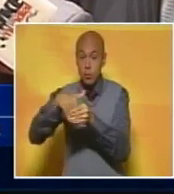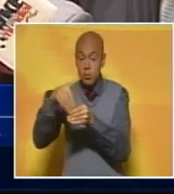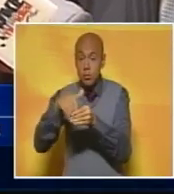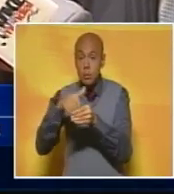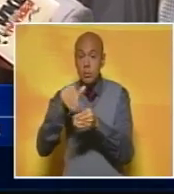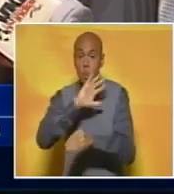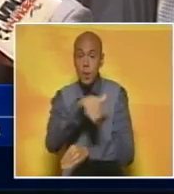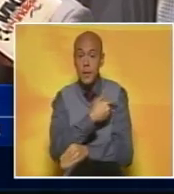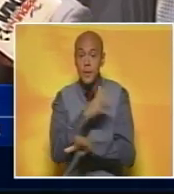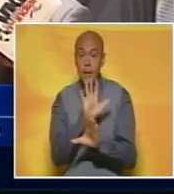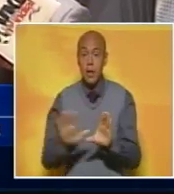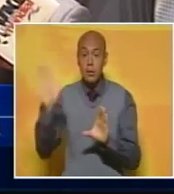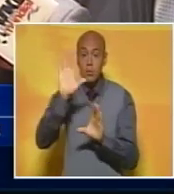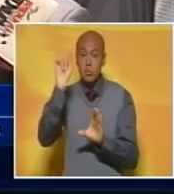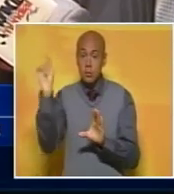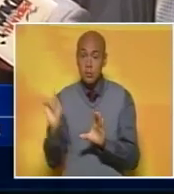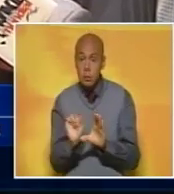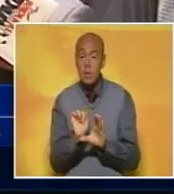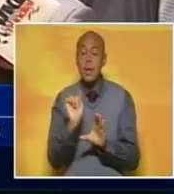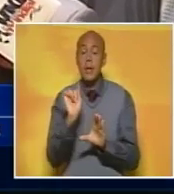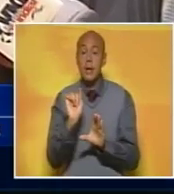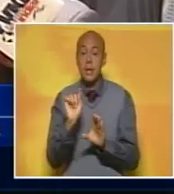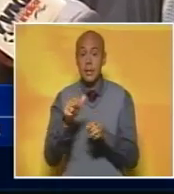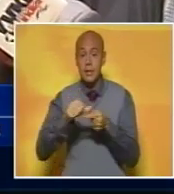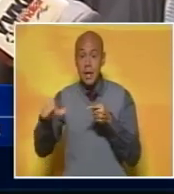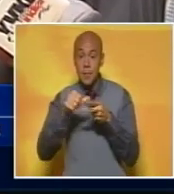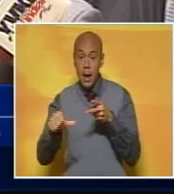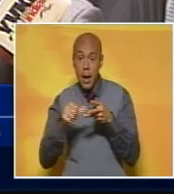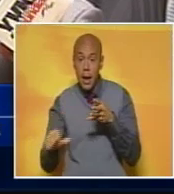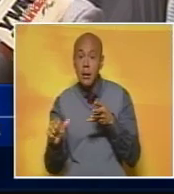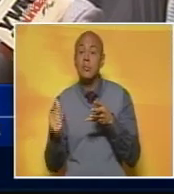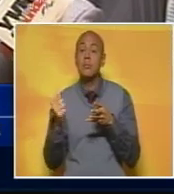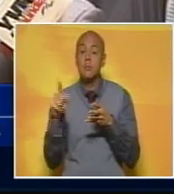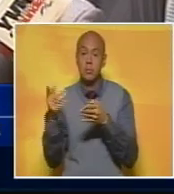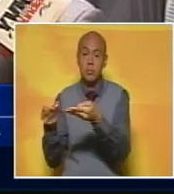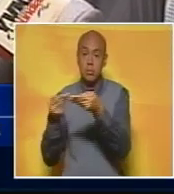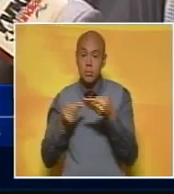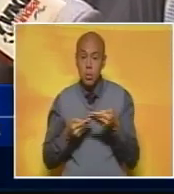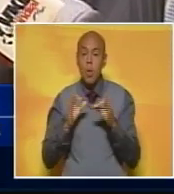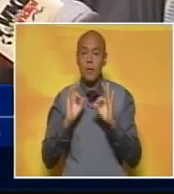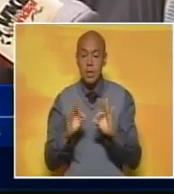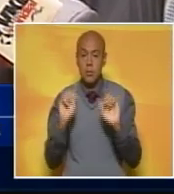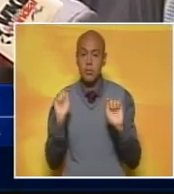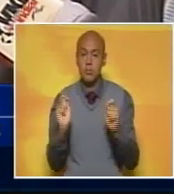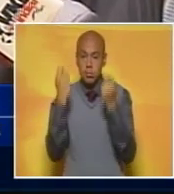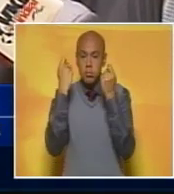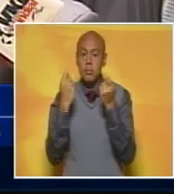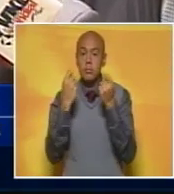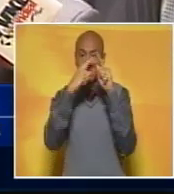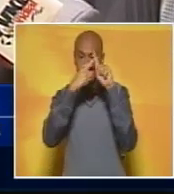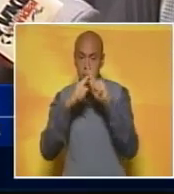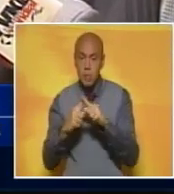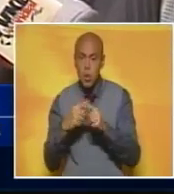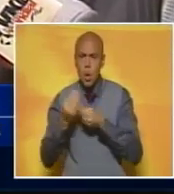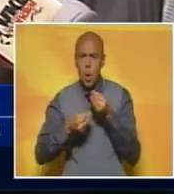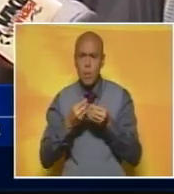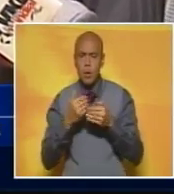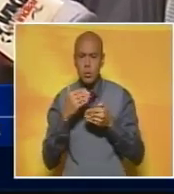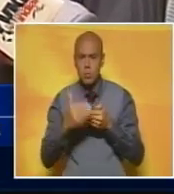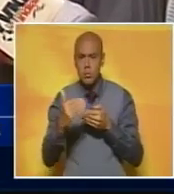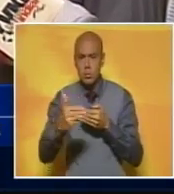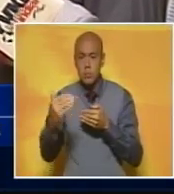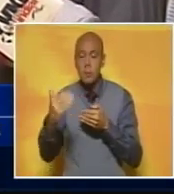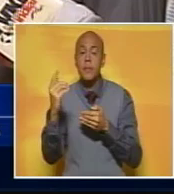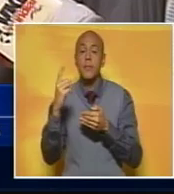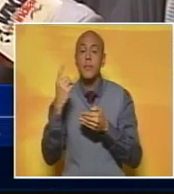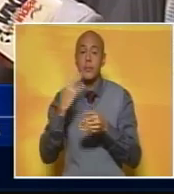las universidades y que en las próximas semanas ya estará dando resultados bien concretos en el adelanto de la